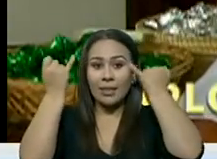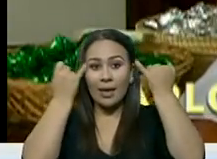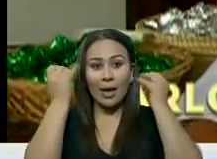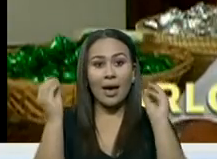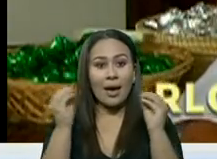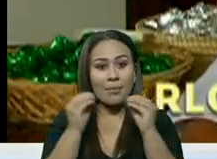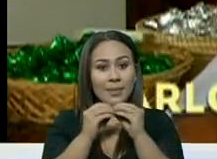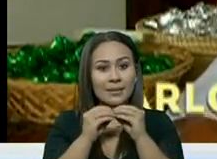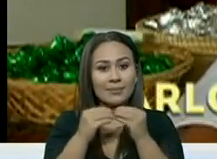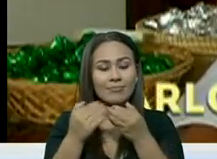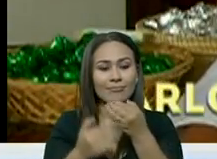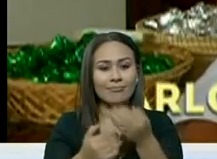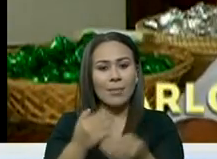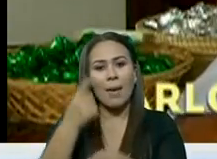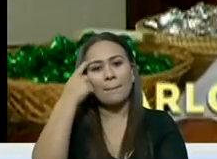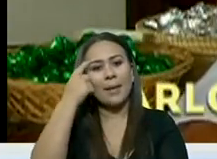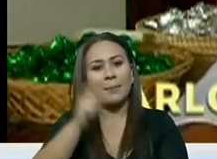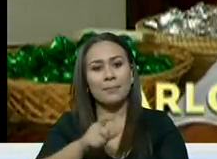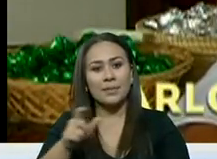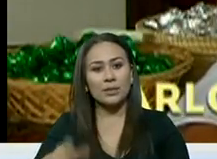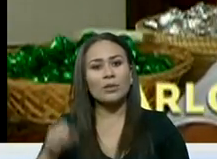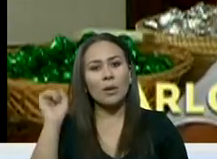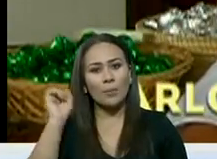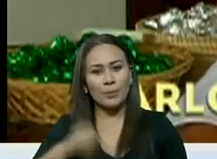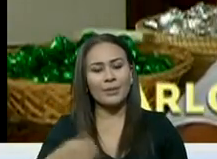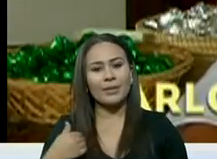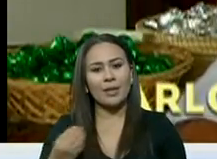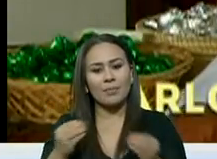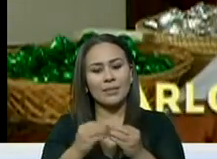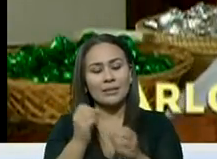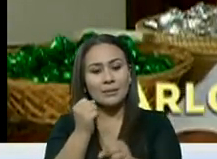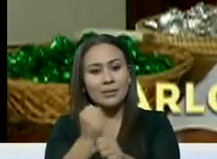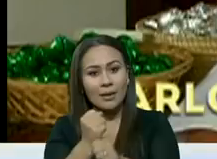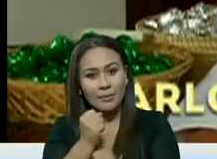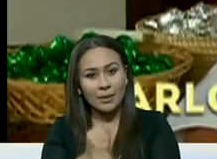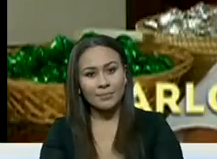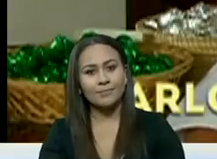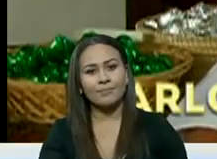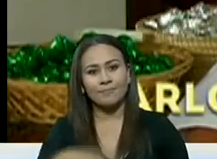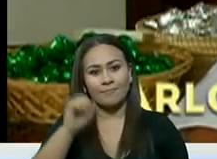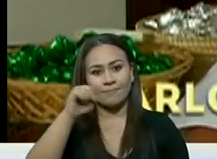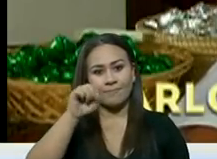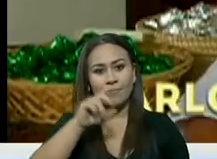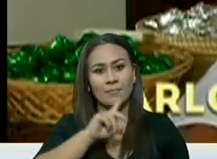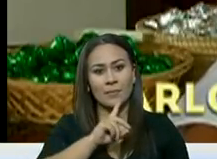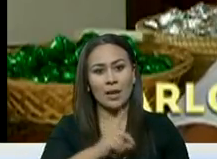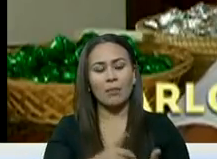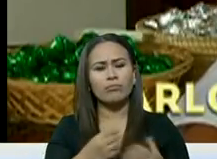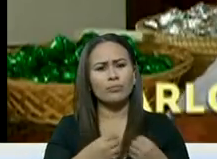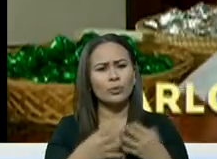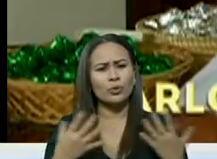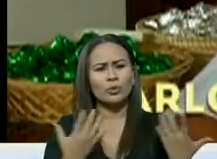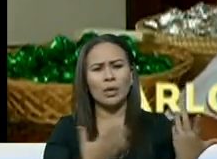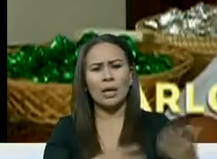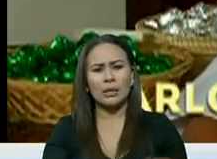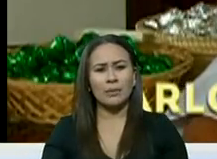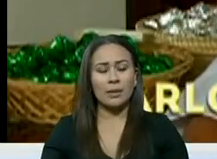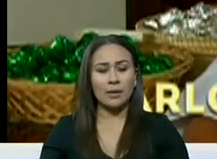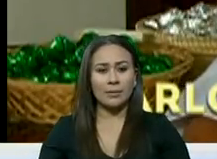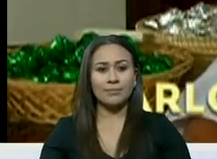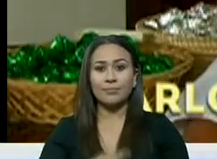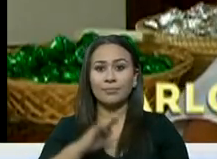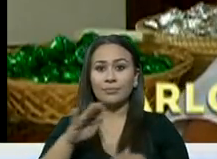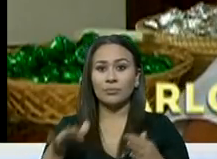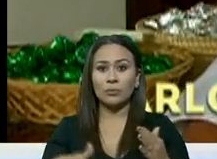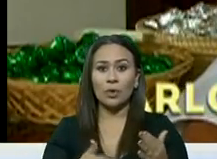antes para que la gente tenga empleo. Si bien la mayor parte de actividades productivas se